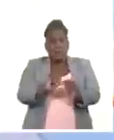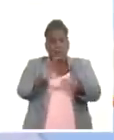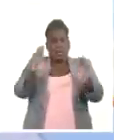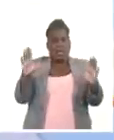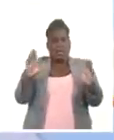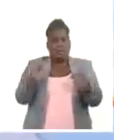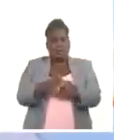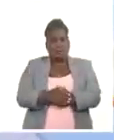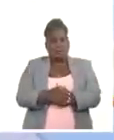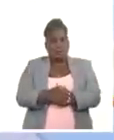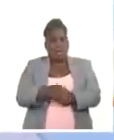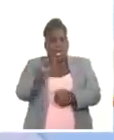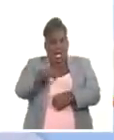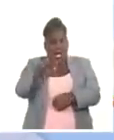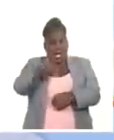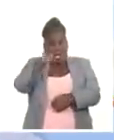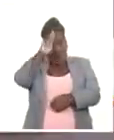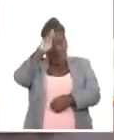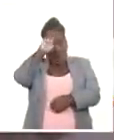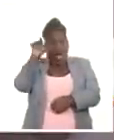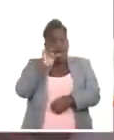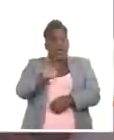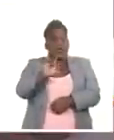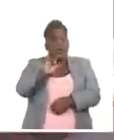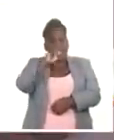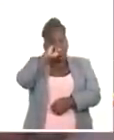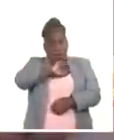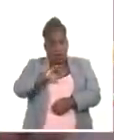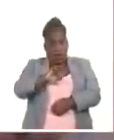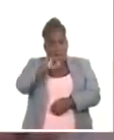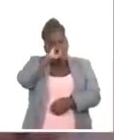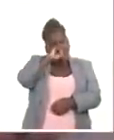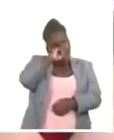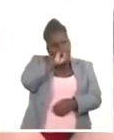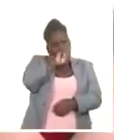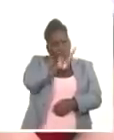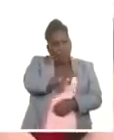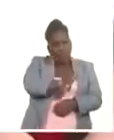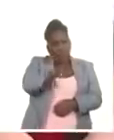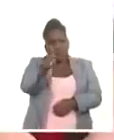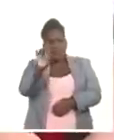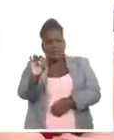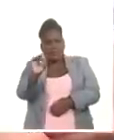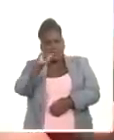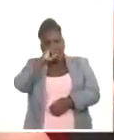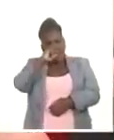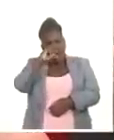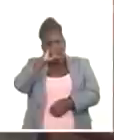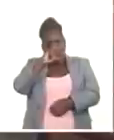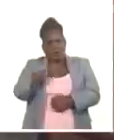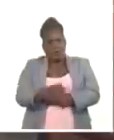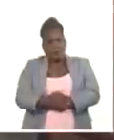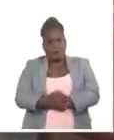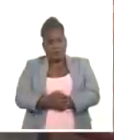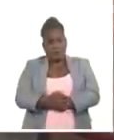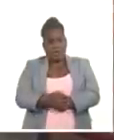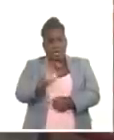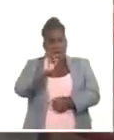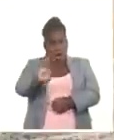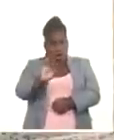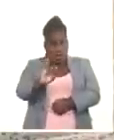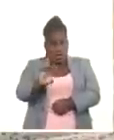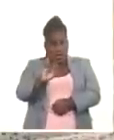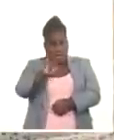Hemos recibido 15 pacientes que oscilan las edades entre 2 años y 17 años. De estos 15 pacientes